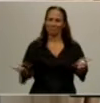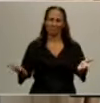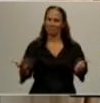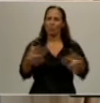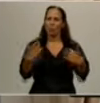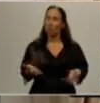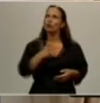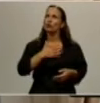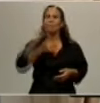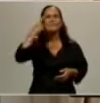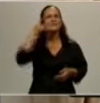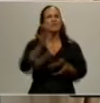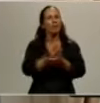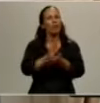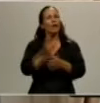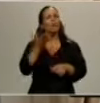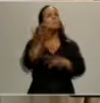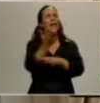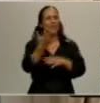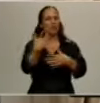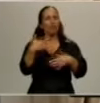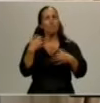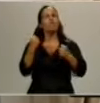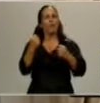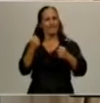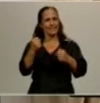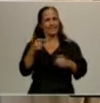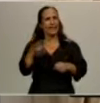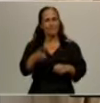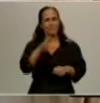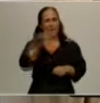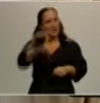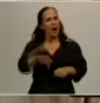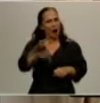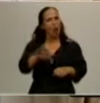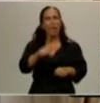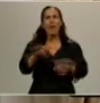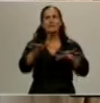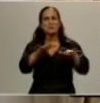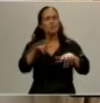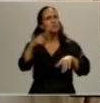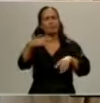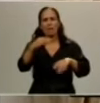demanda es muy fuerte y yo creo que hay una magnífica oportunidad